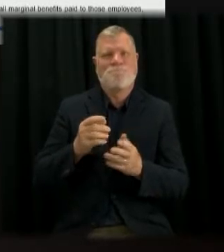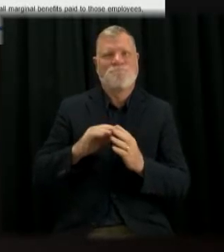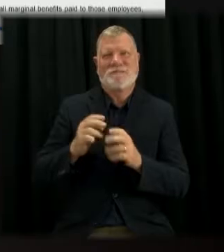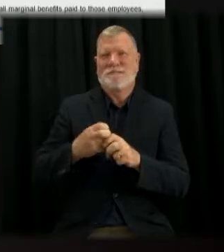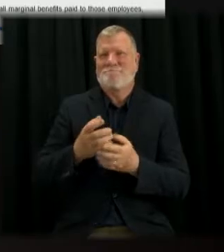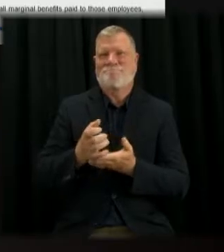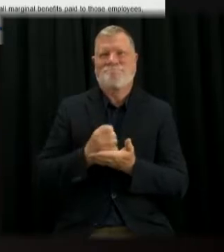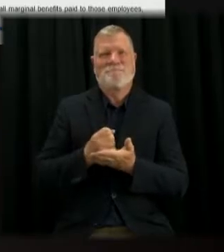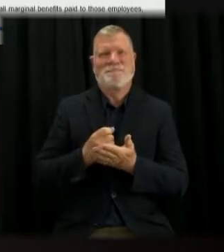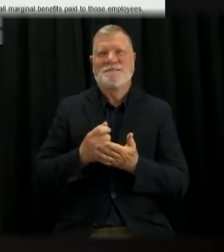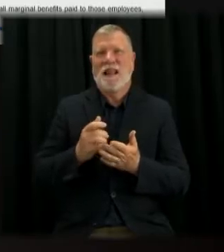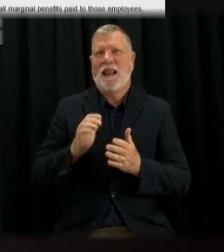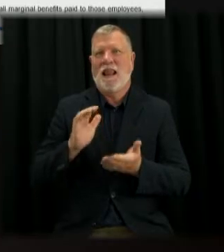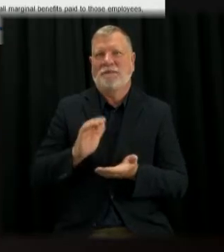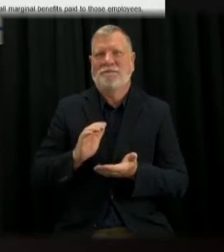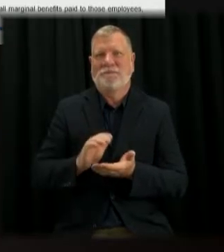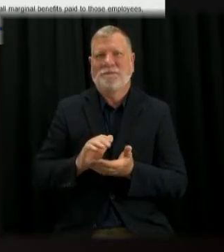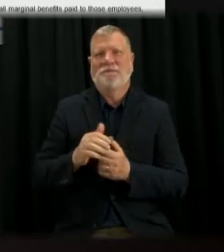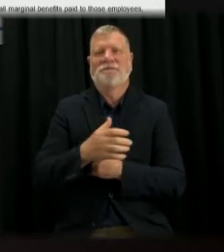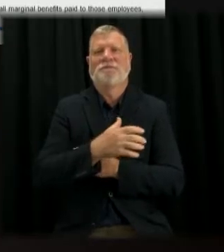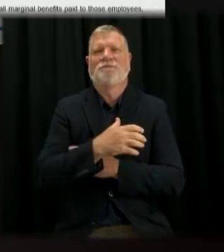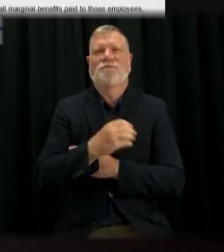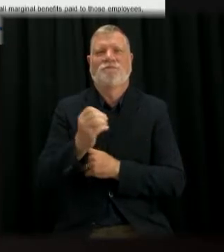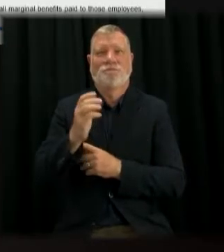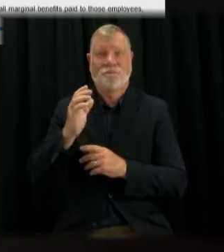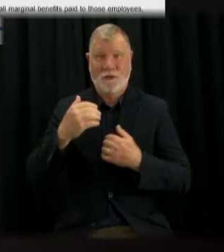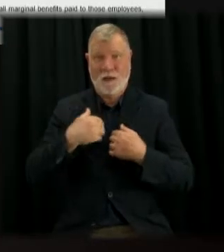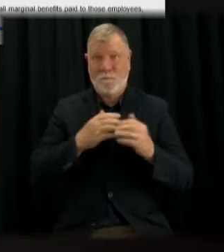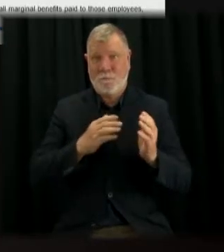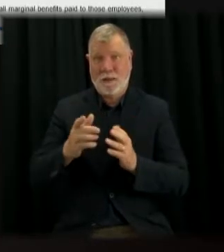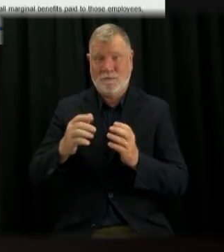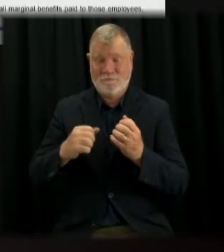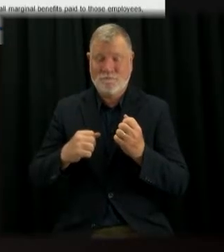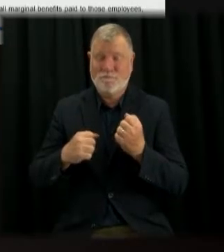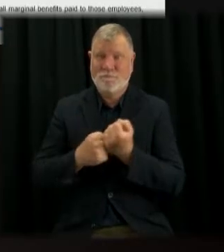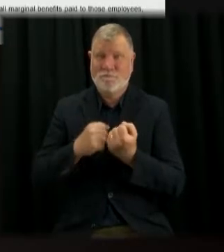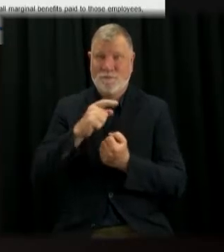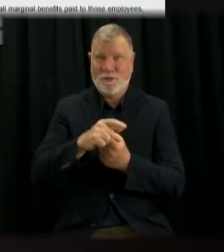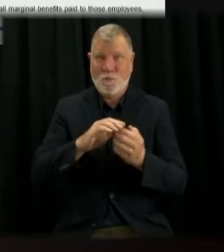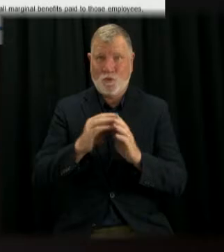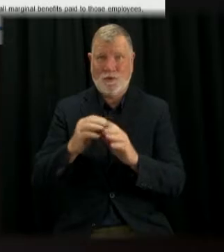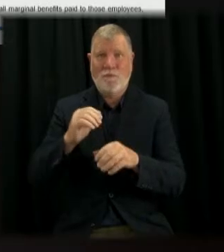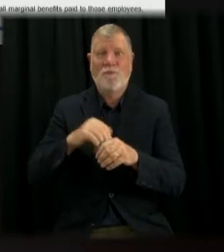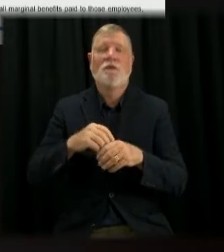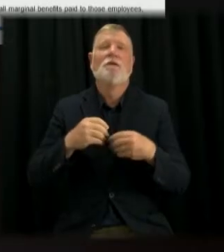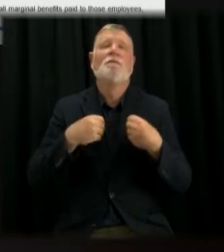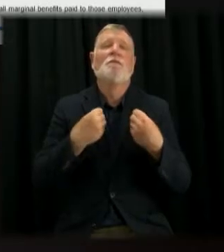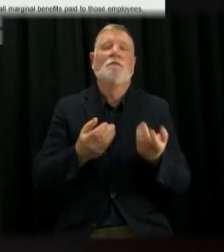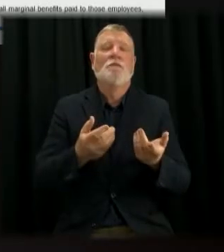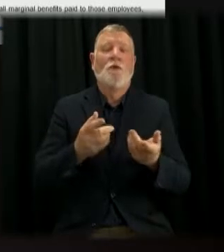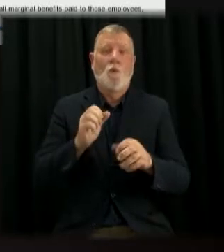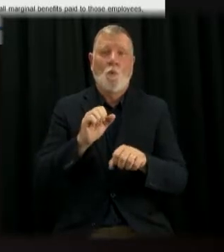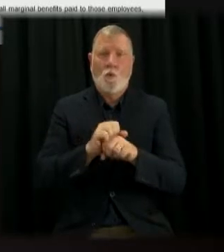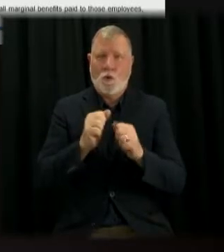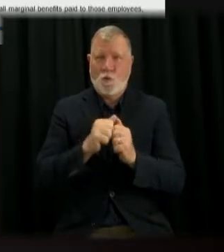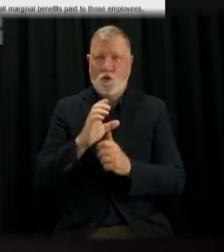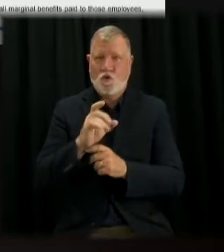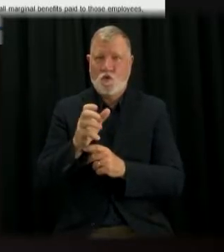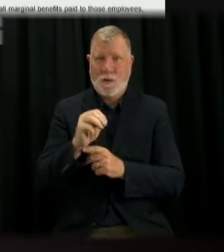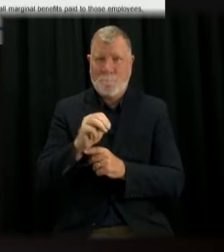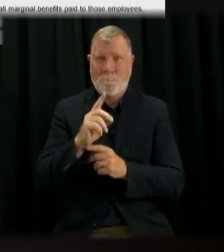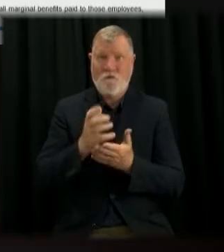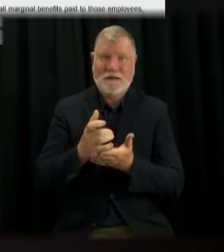pone presión en esta recaudación de impuestos. Con esta realidad, tenemos medida de